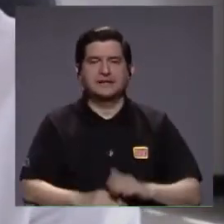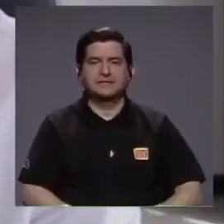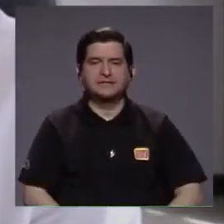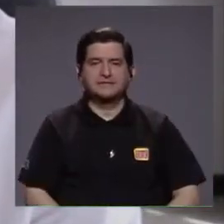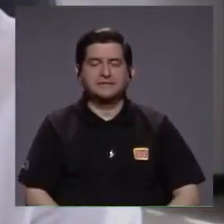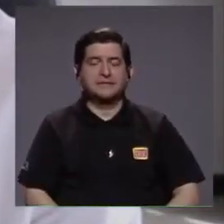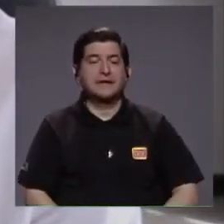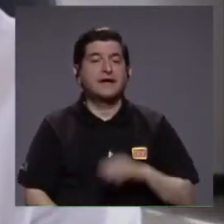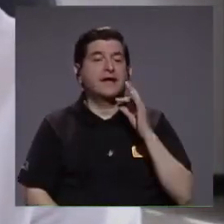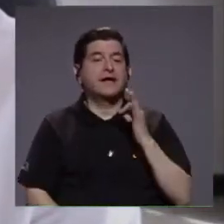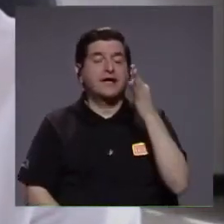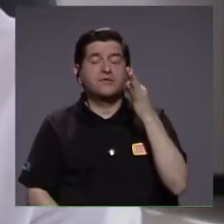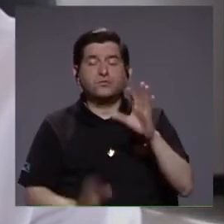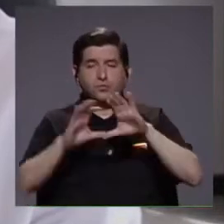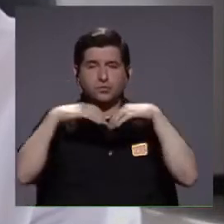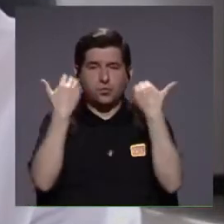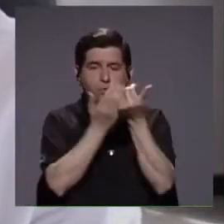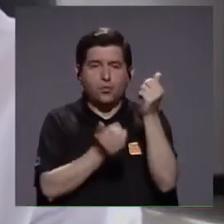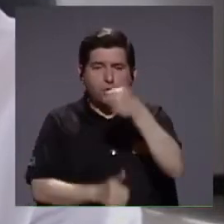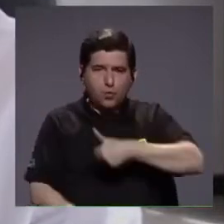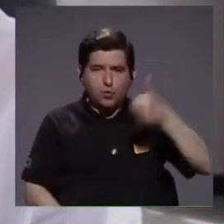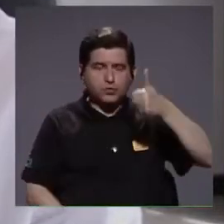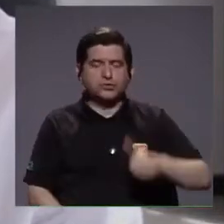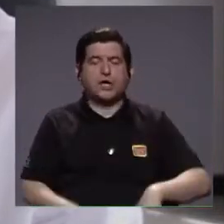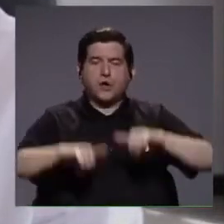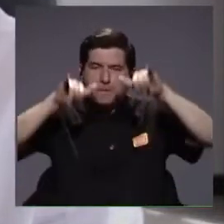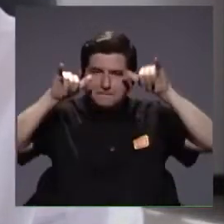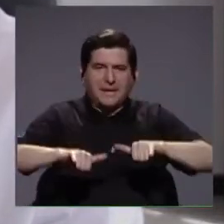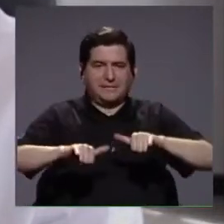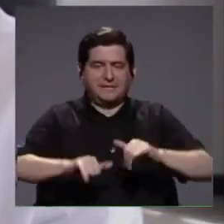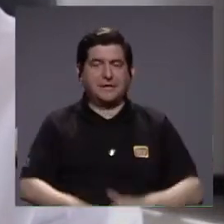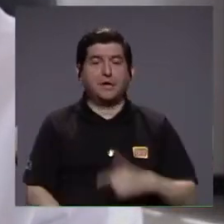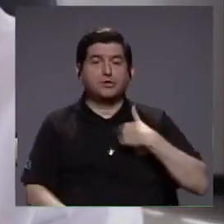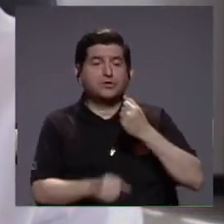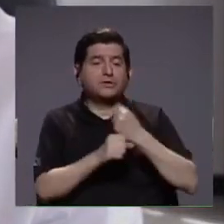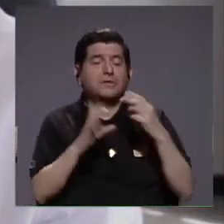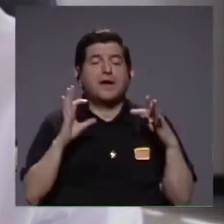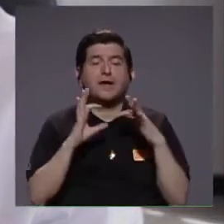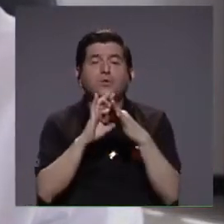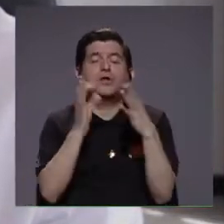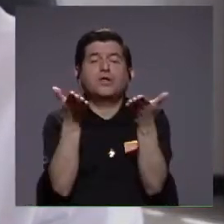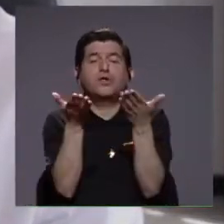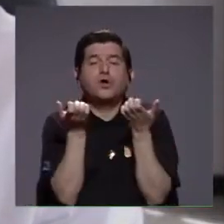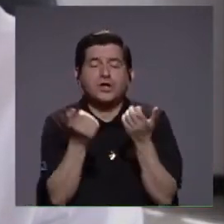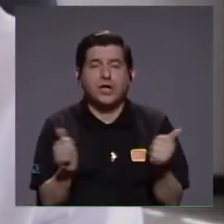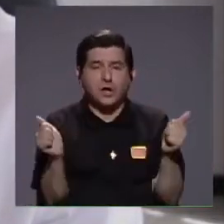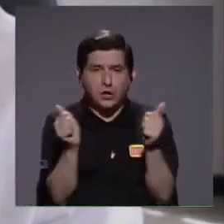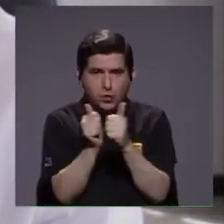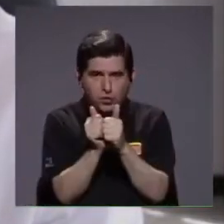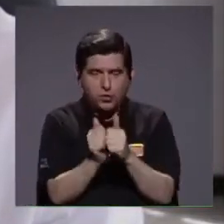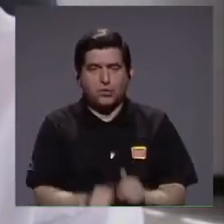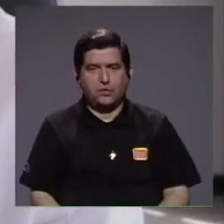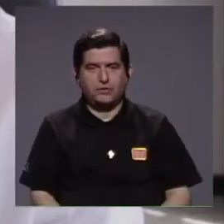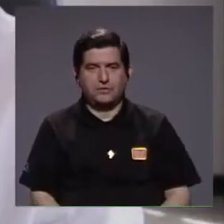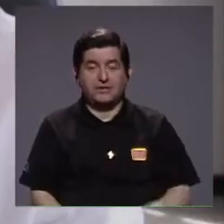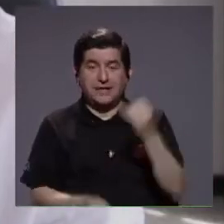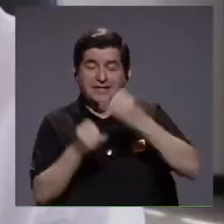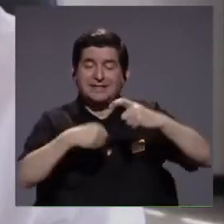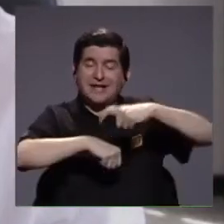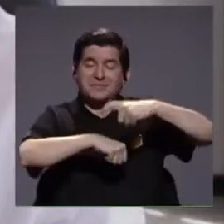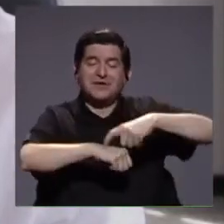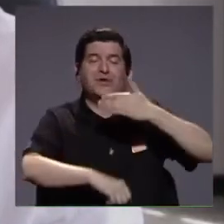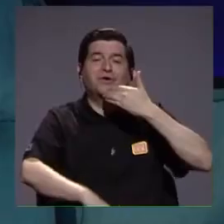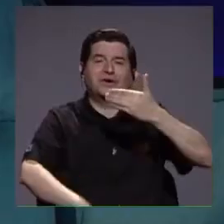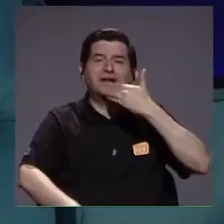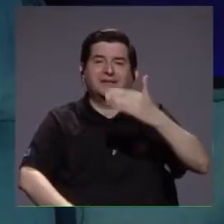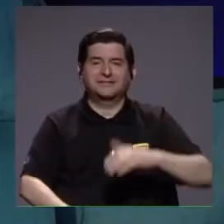representación en el Consejo de Rectoría de manera permanente, porque quiero trabajar unido con... Se acabó el